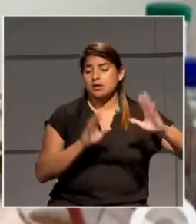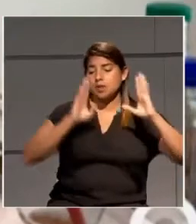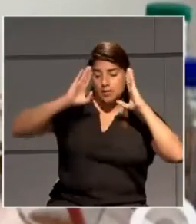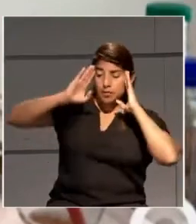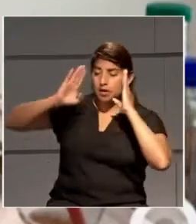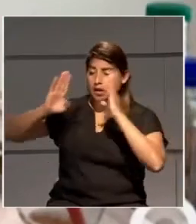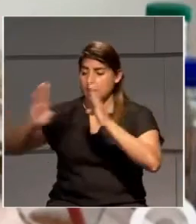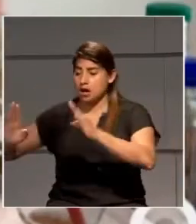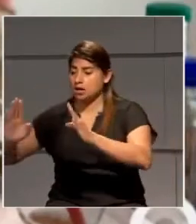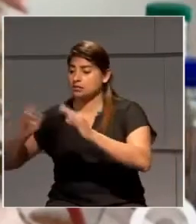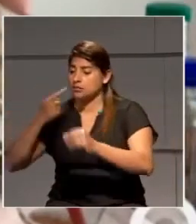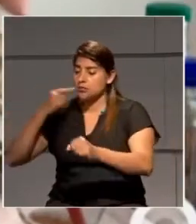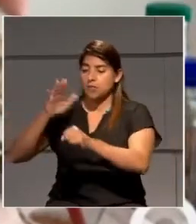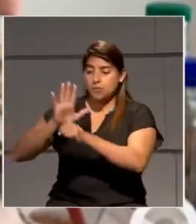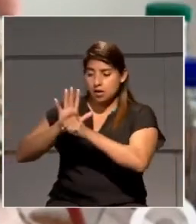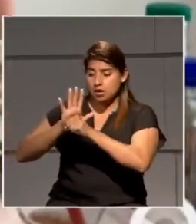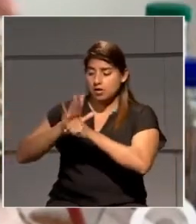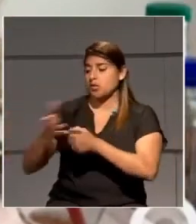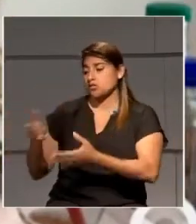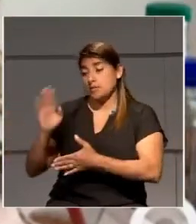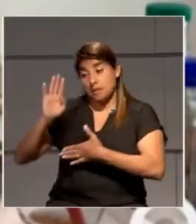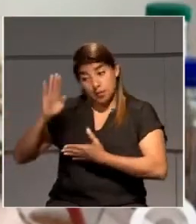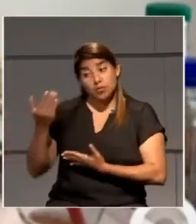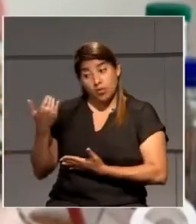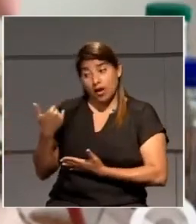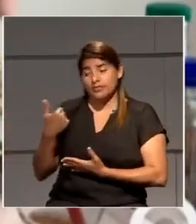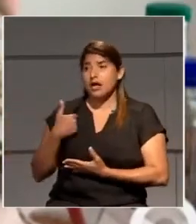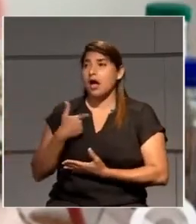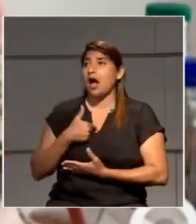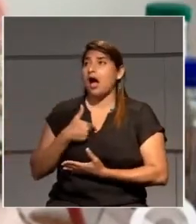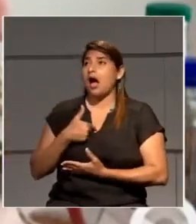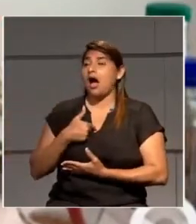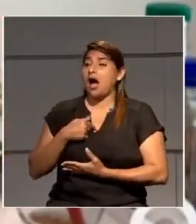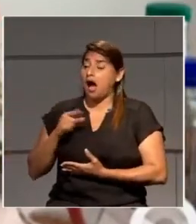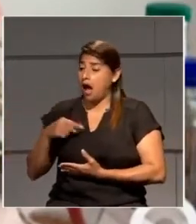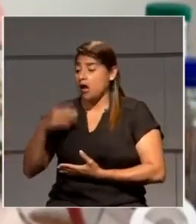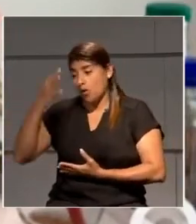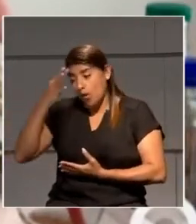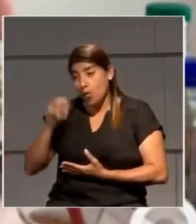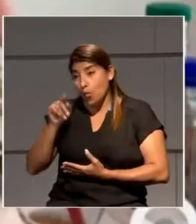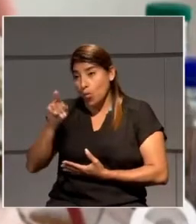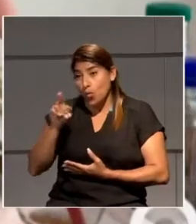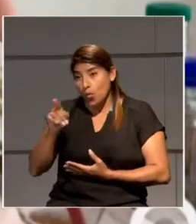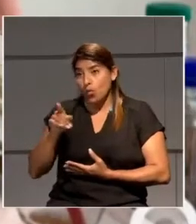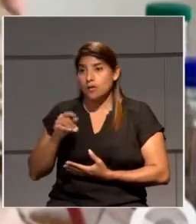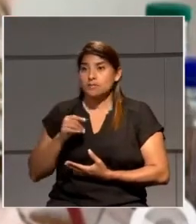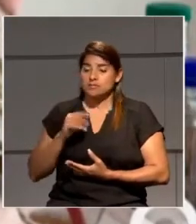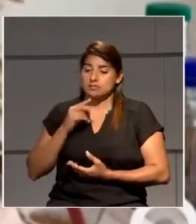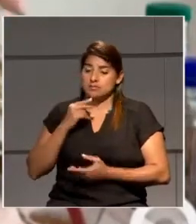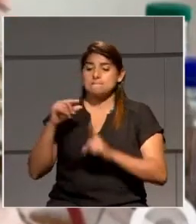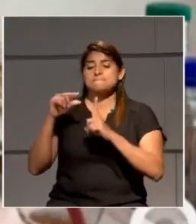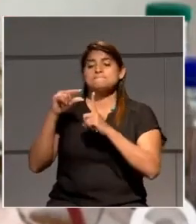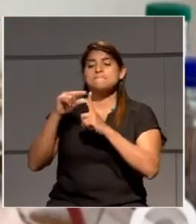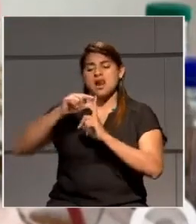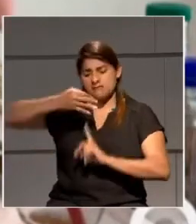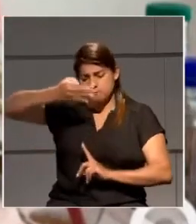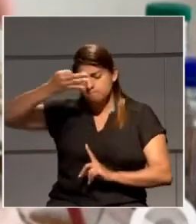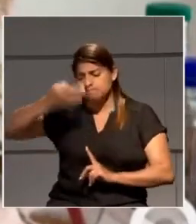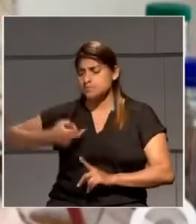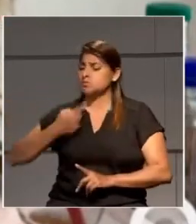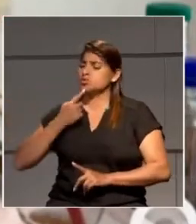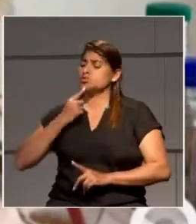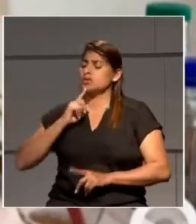sí me ibas a cumplir. Uh-huh. Entonces, como yo creo que vos tenés palabra, que esto